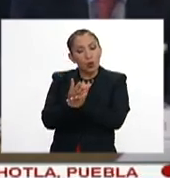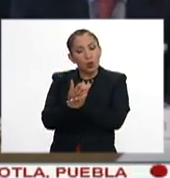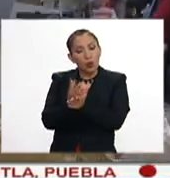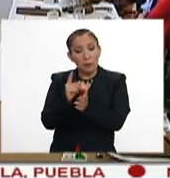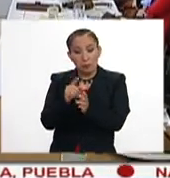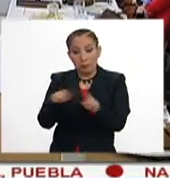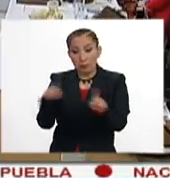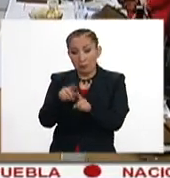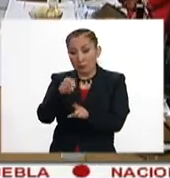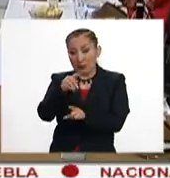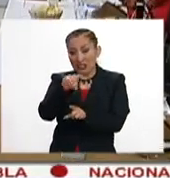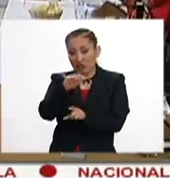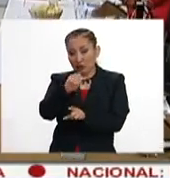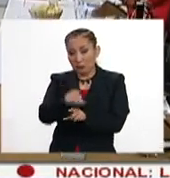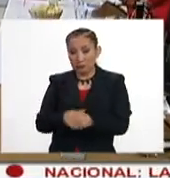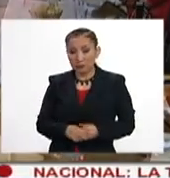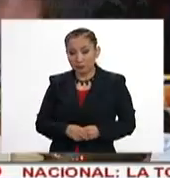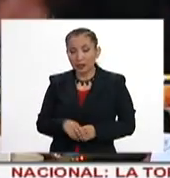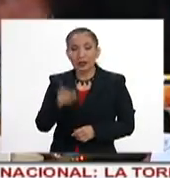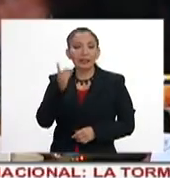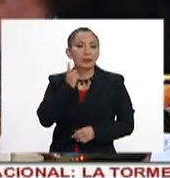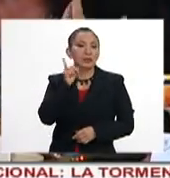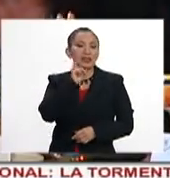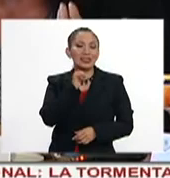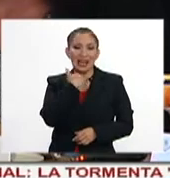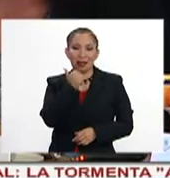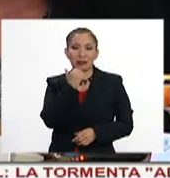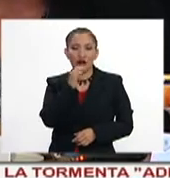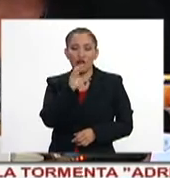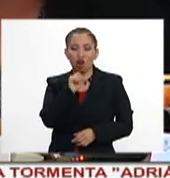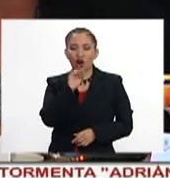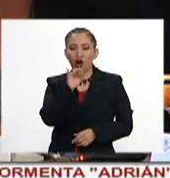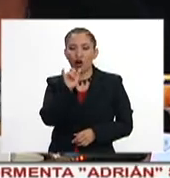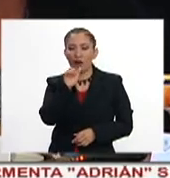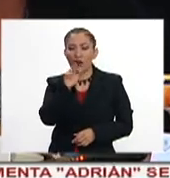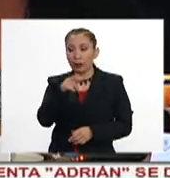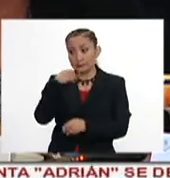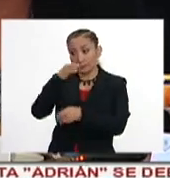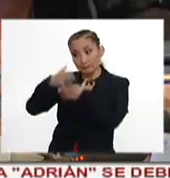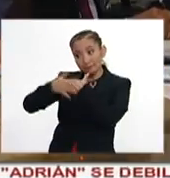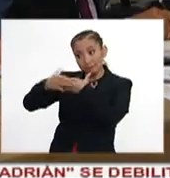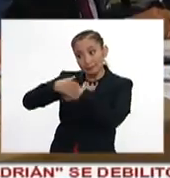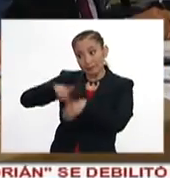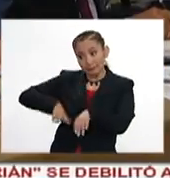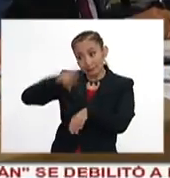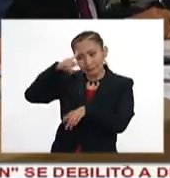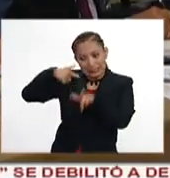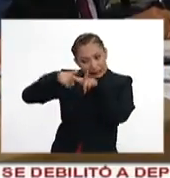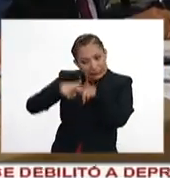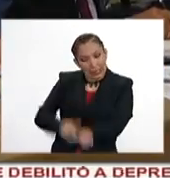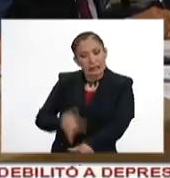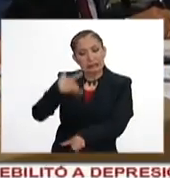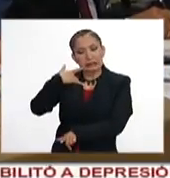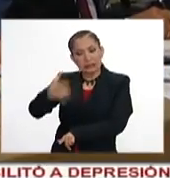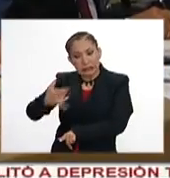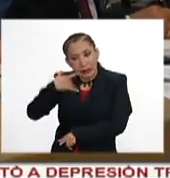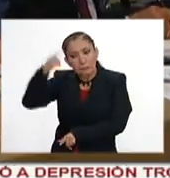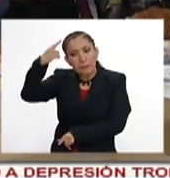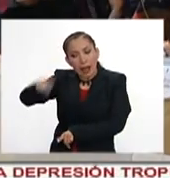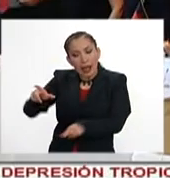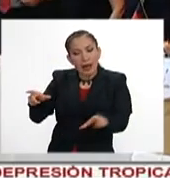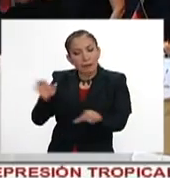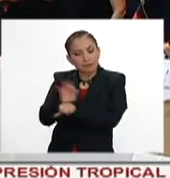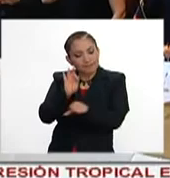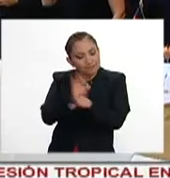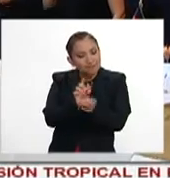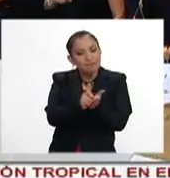mixto. La diputada alemana Kofler llamó al gobierno mexicano a continuar con los esfuerzos para la protección